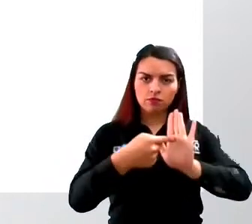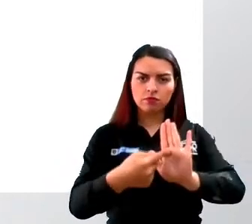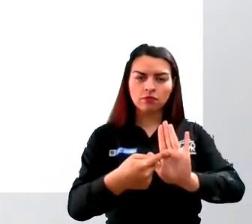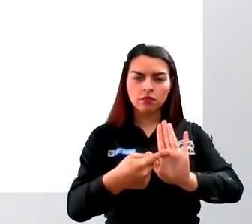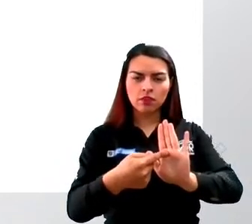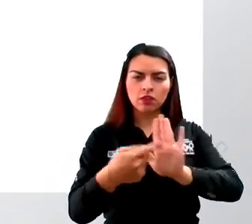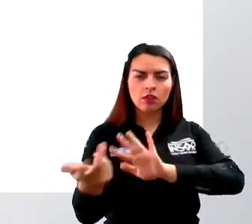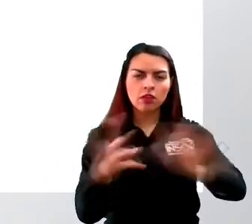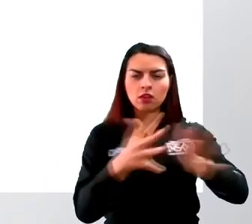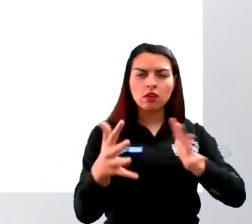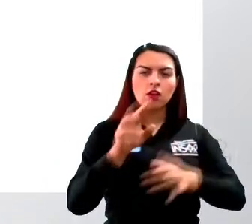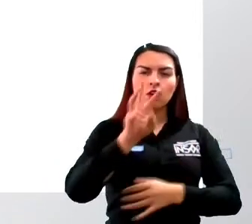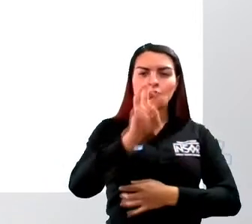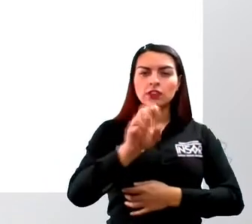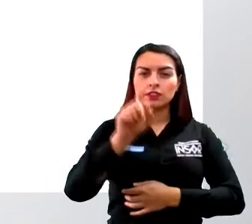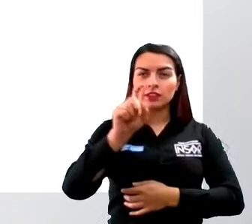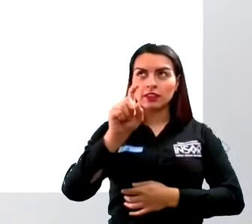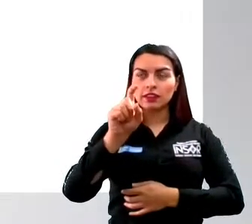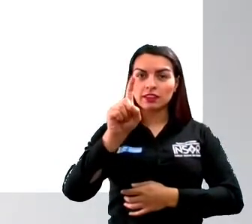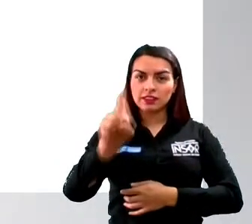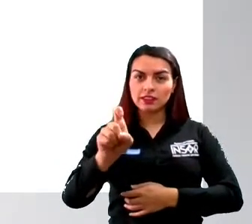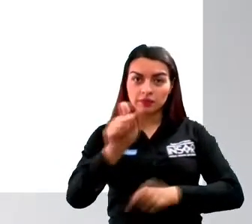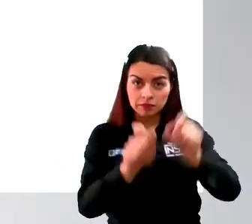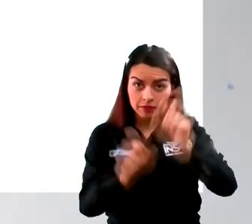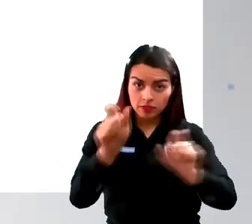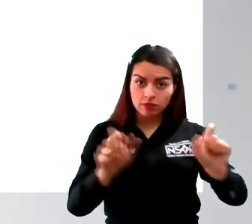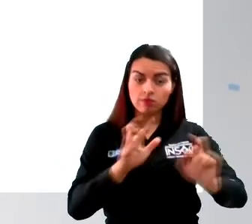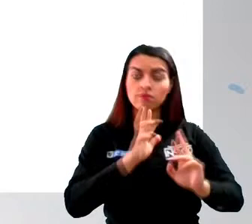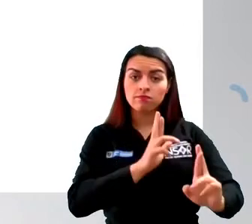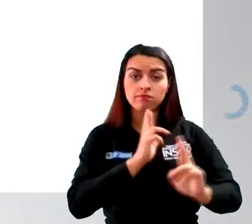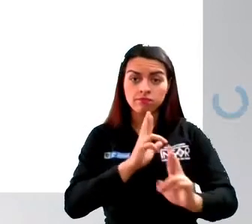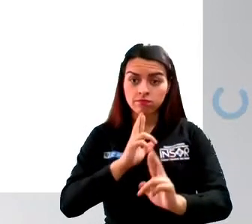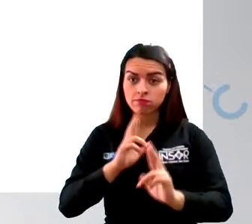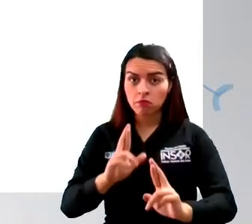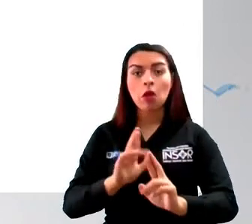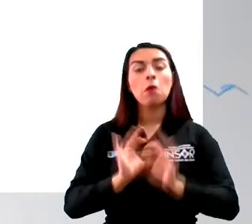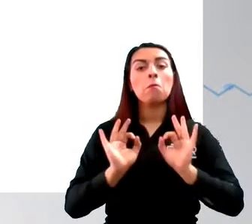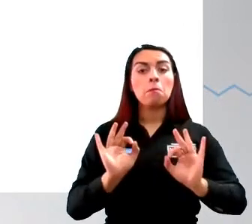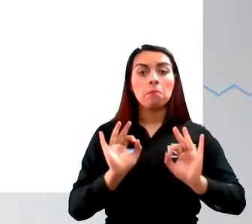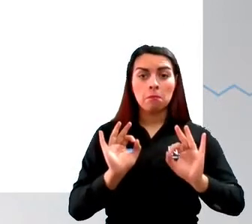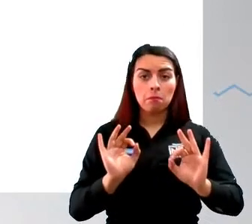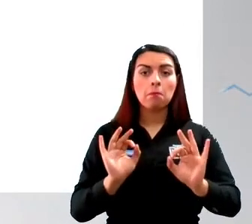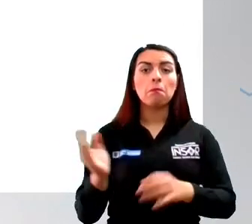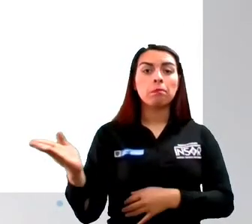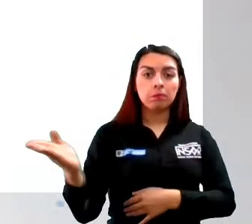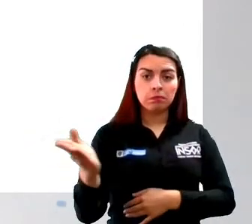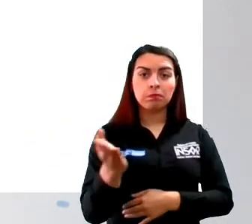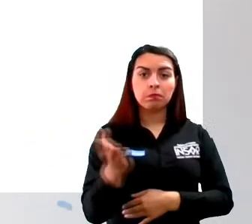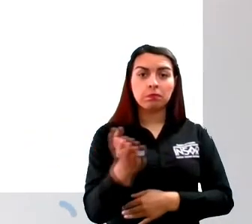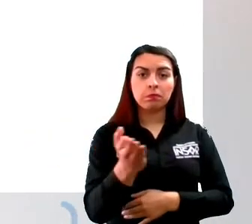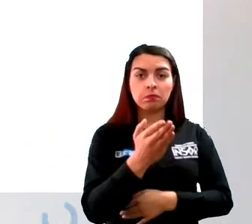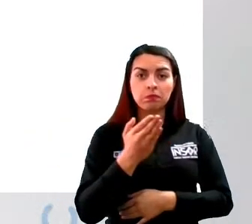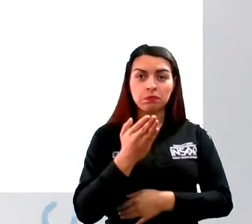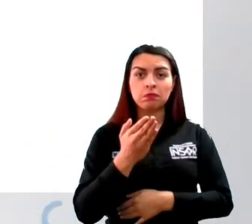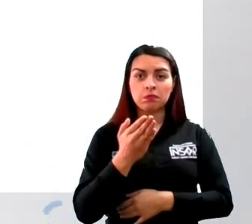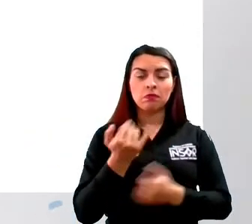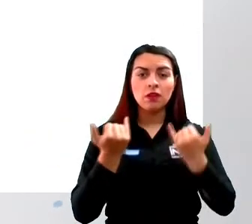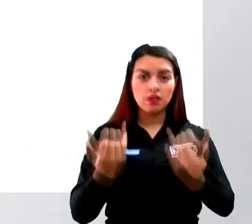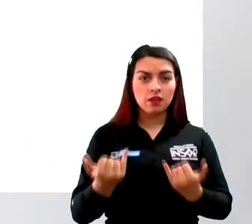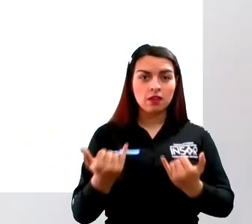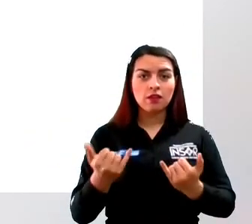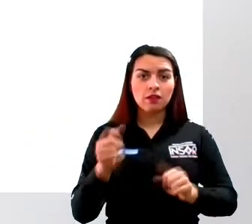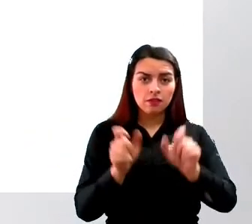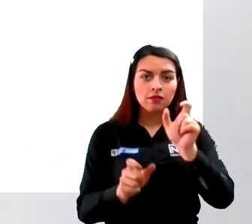86 respondientes ya tenemos muy buenas, digamos, sintonías respecto